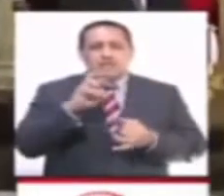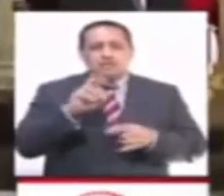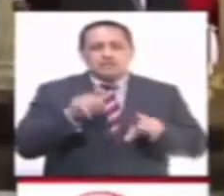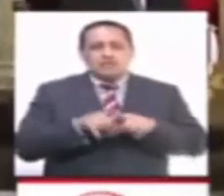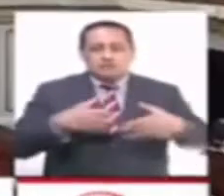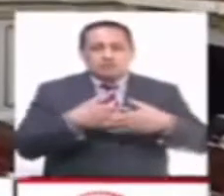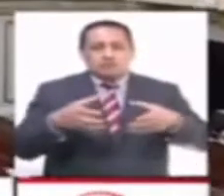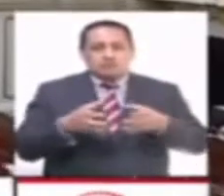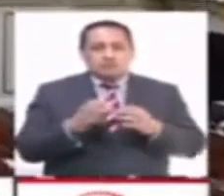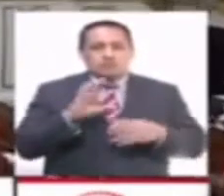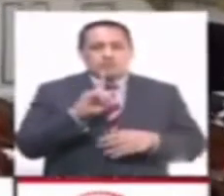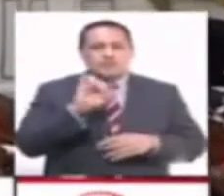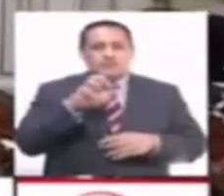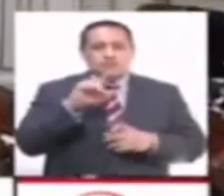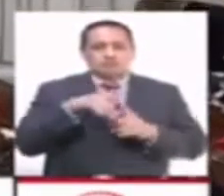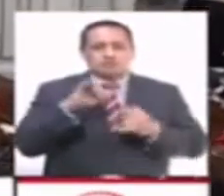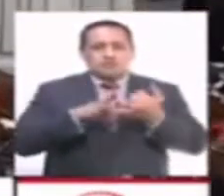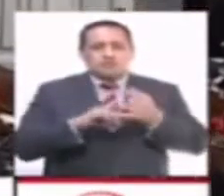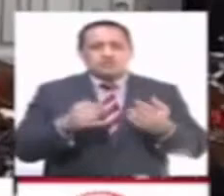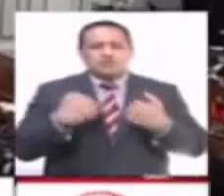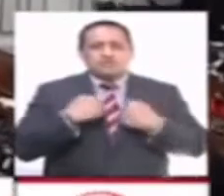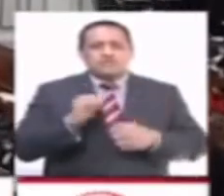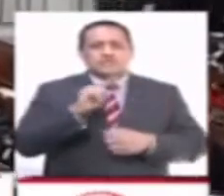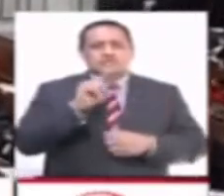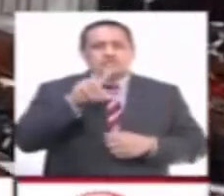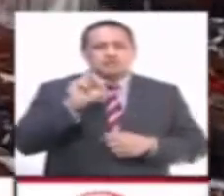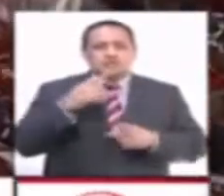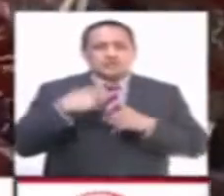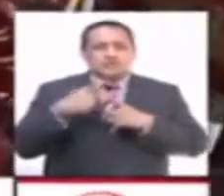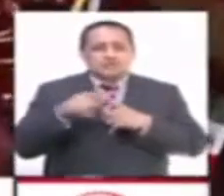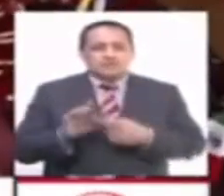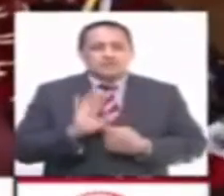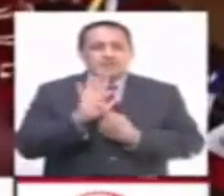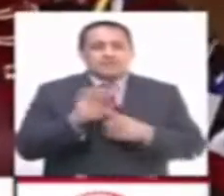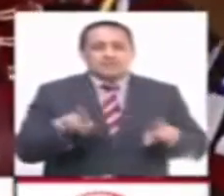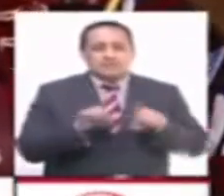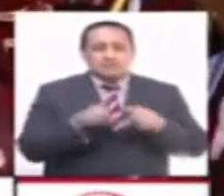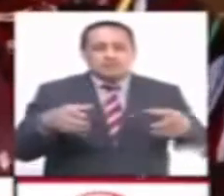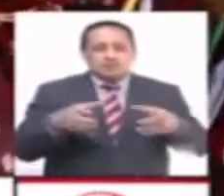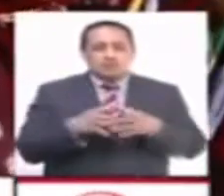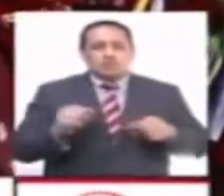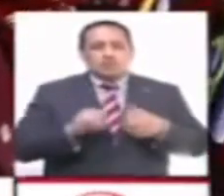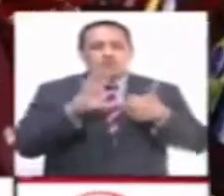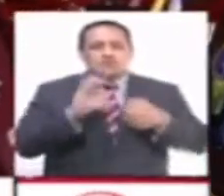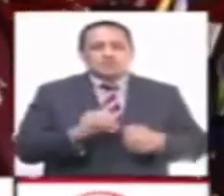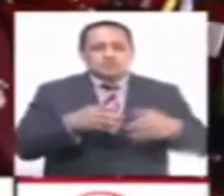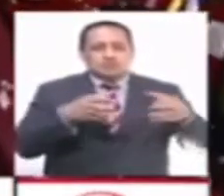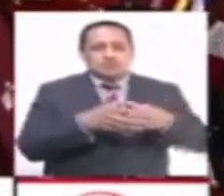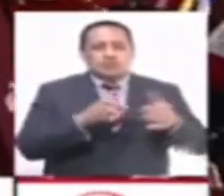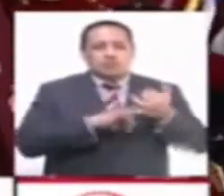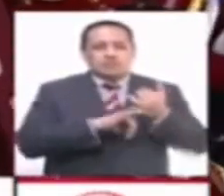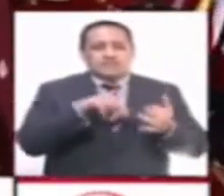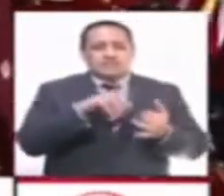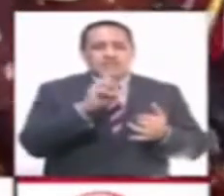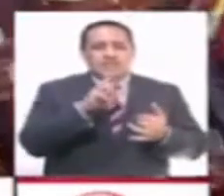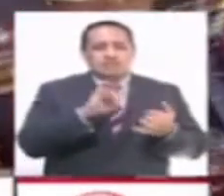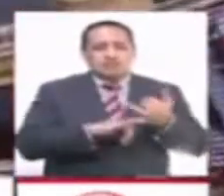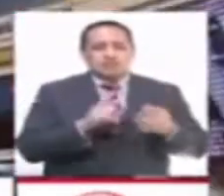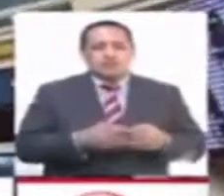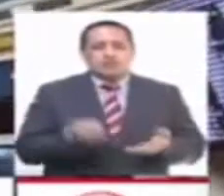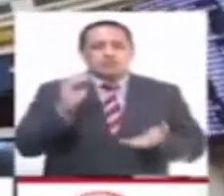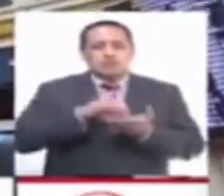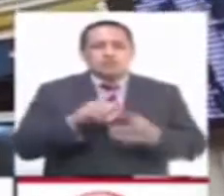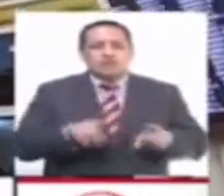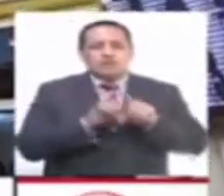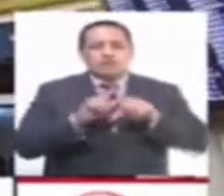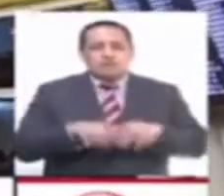ratificación. Bueno amigos, espera que esta información sea de su agrado. No olvides de suscribirte a nuestro canal, dale mucho like y lo